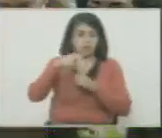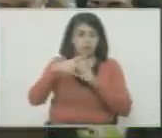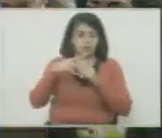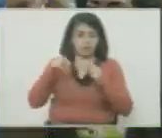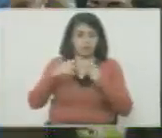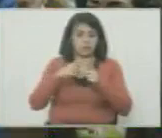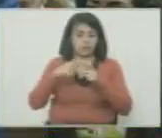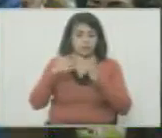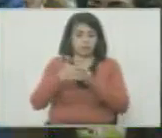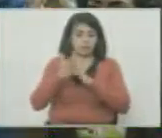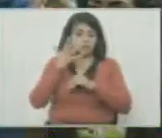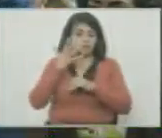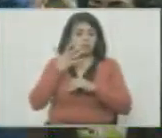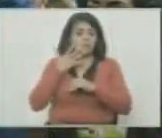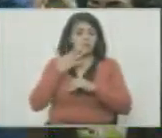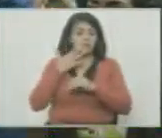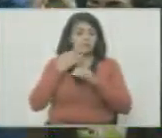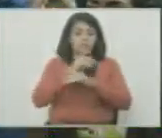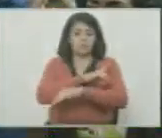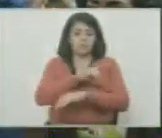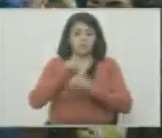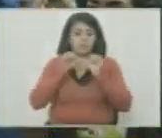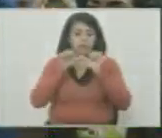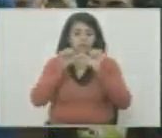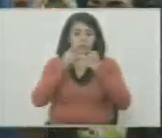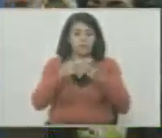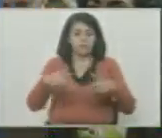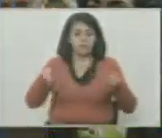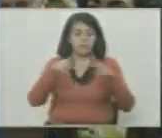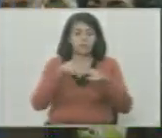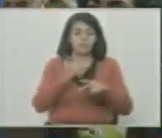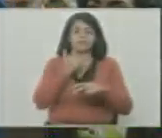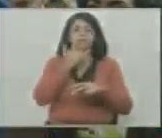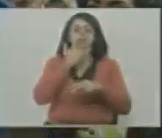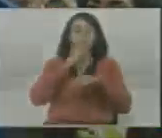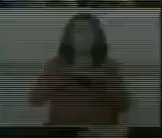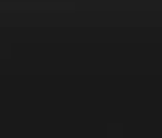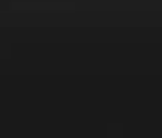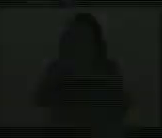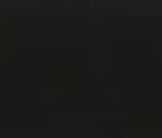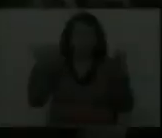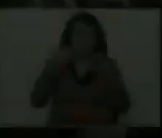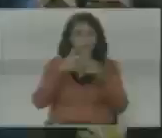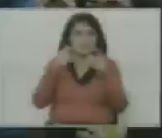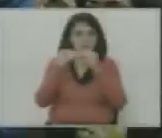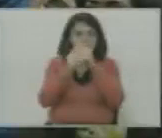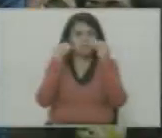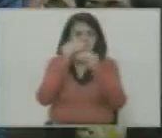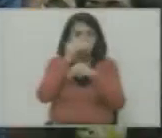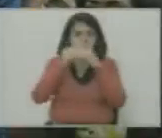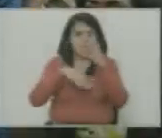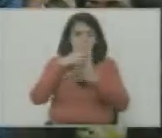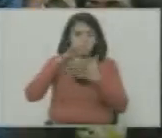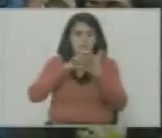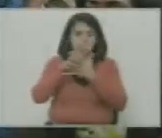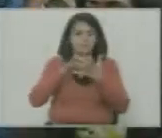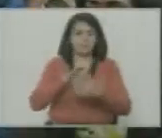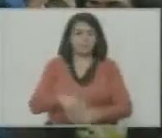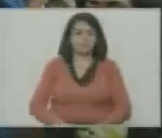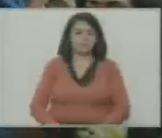el cual es ejemplo de disciplina, constancia y valor por sobreponerse ante las más grandes adversidades que se pudiesen